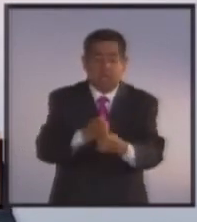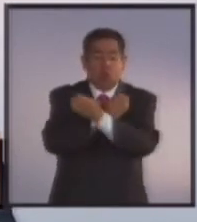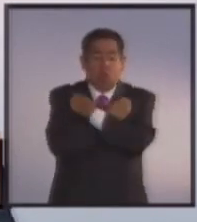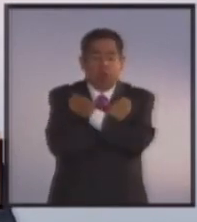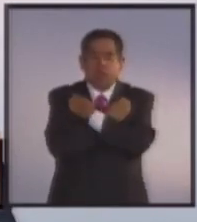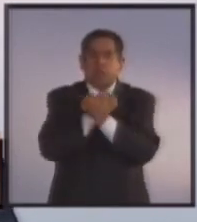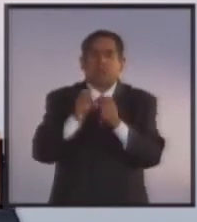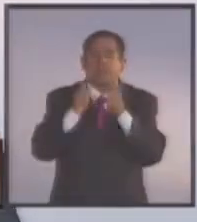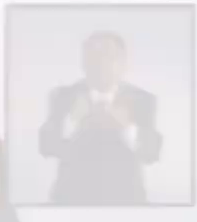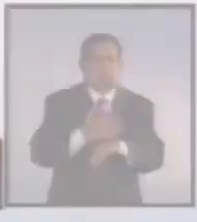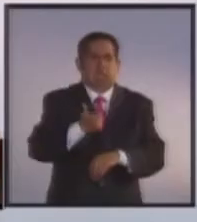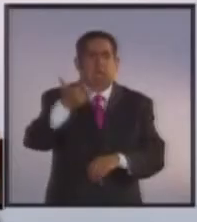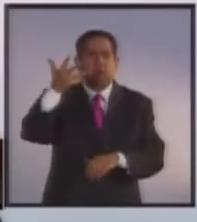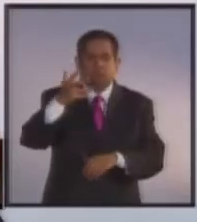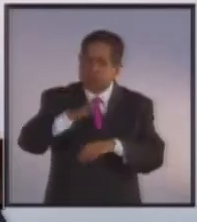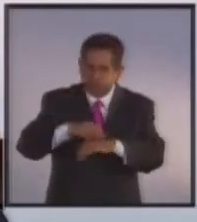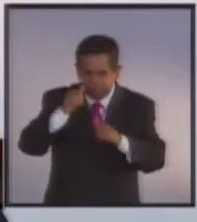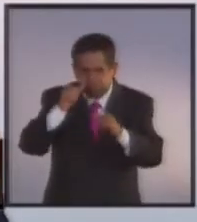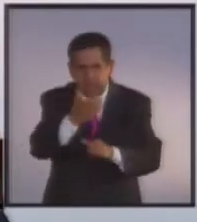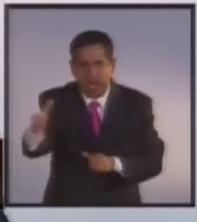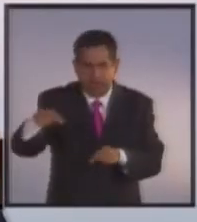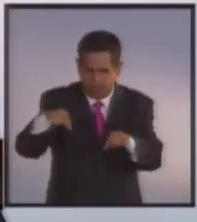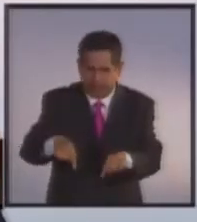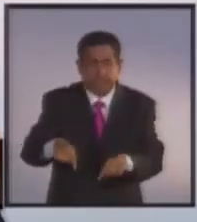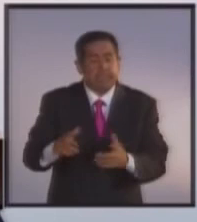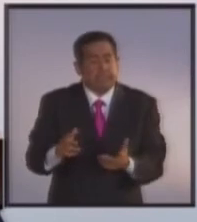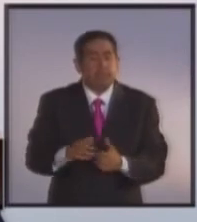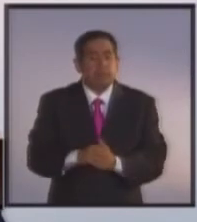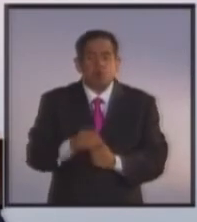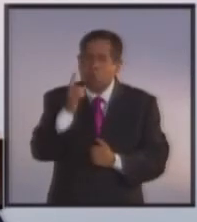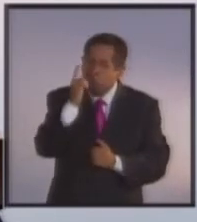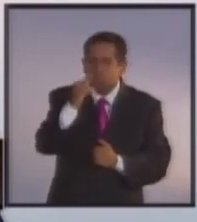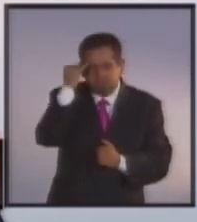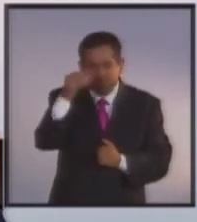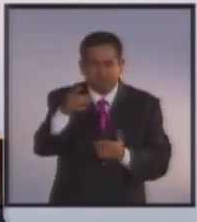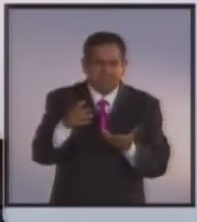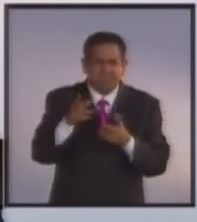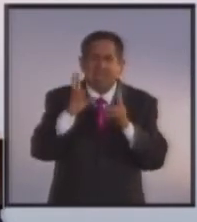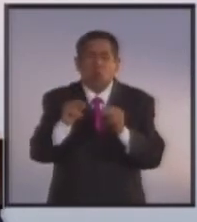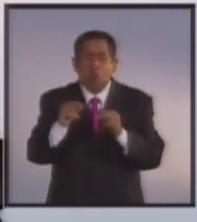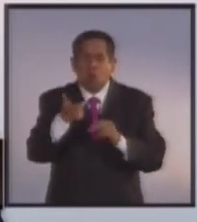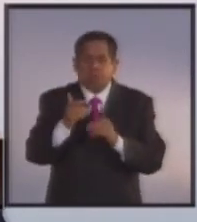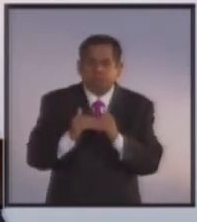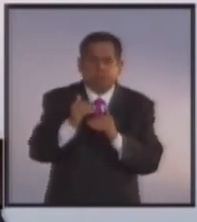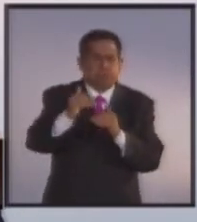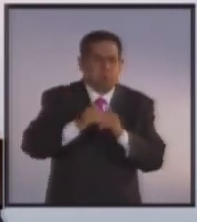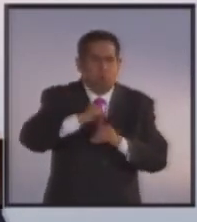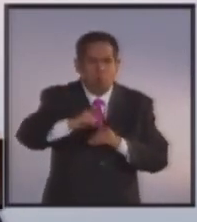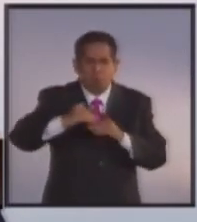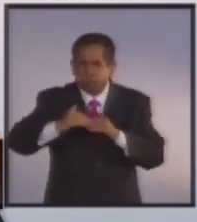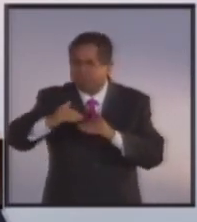instrumento de mayor igualdad social. Uno de mis primeros compromisos es abatir y evitar el alza de los